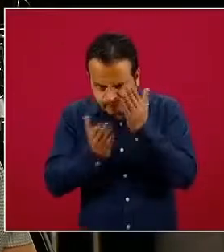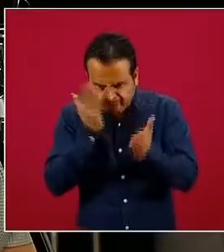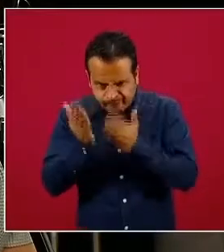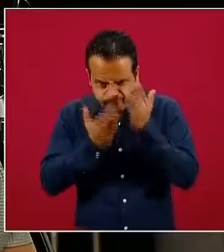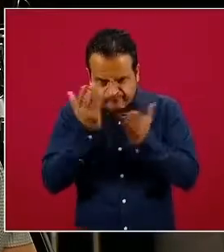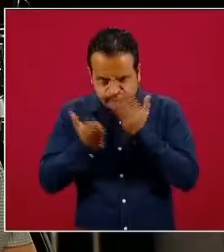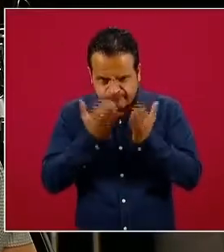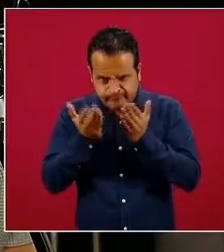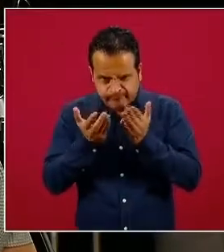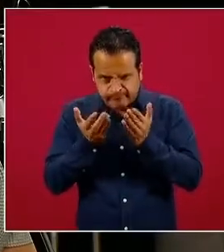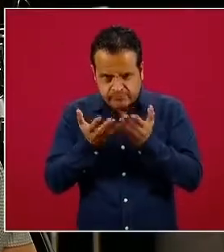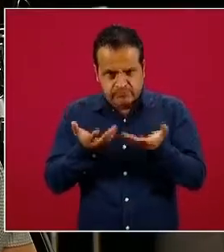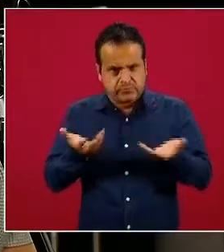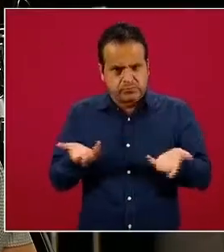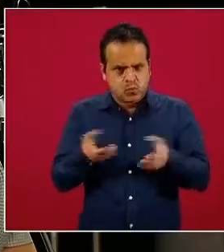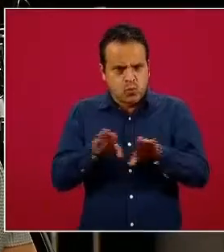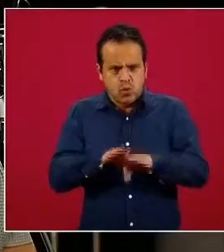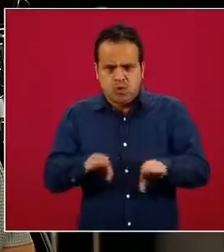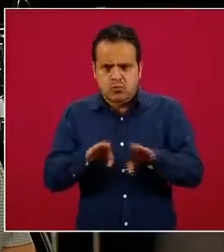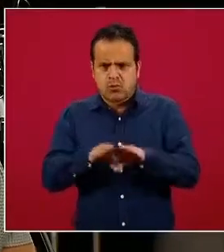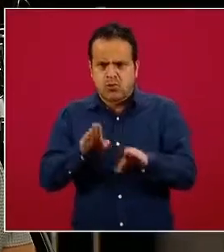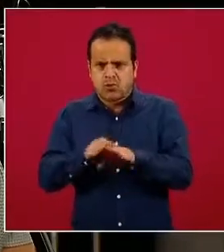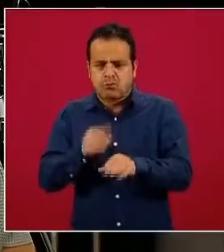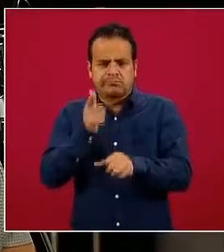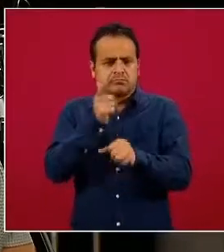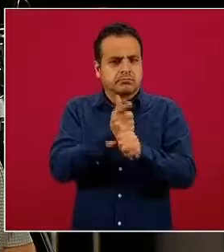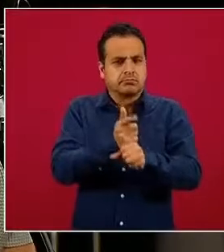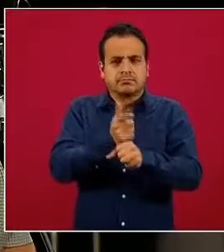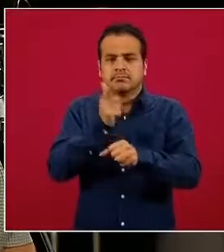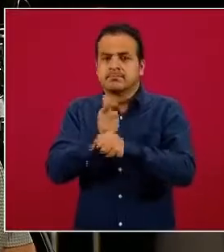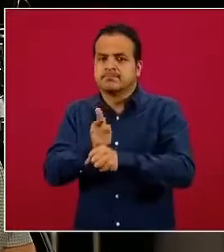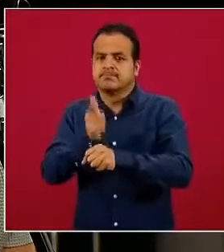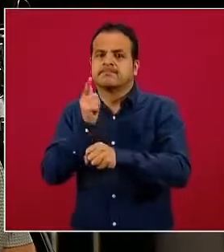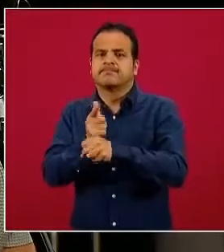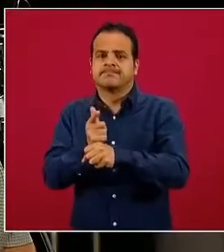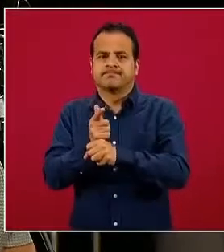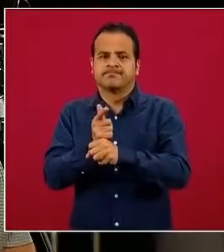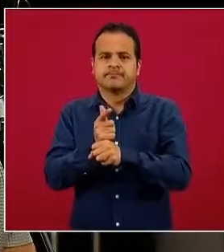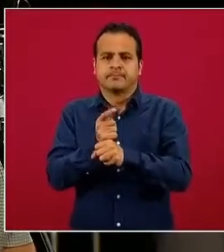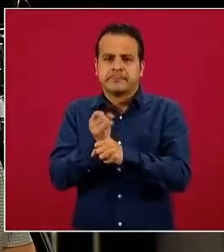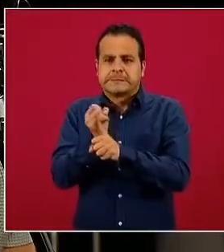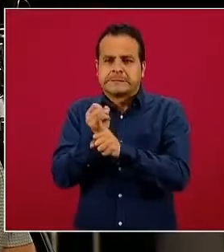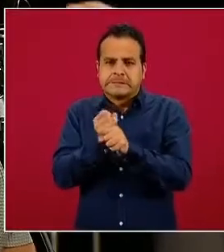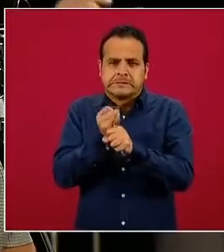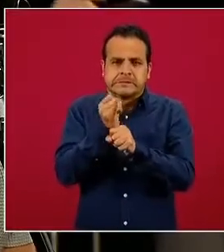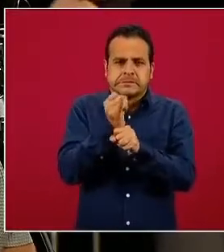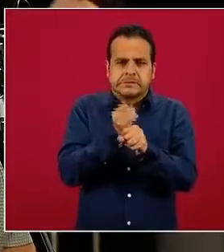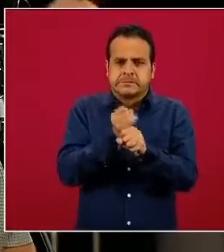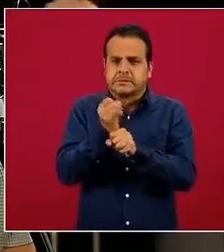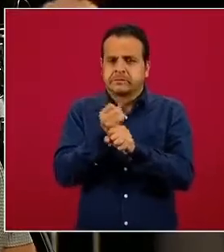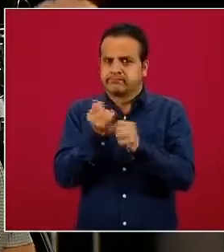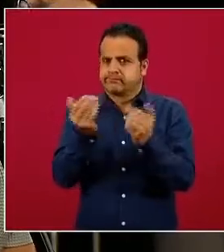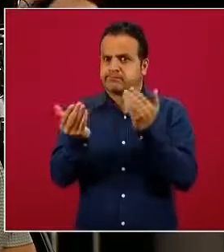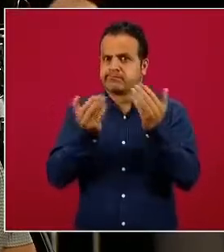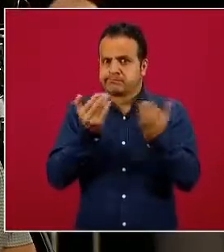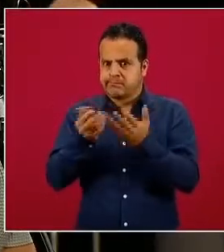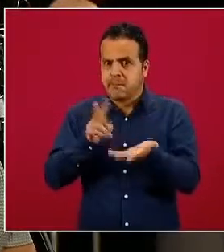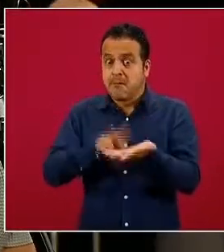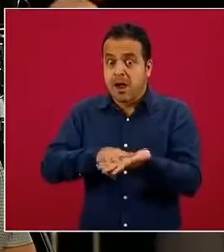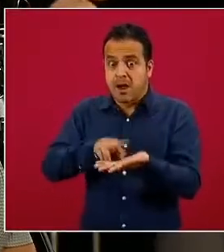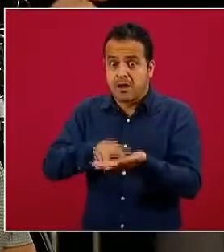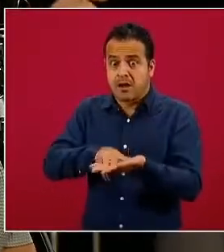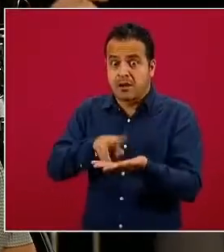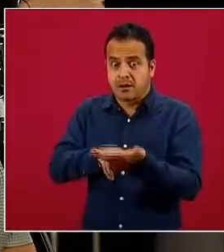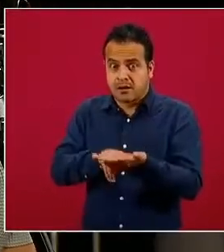seguir, identificar nosotros los periodistas cuando un estudio era valioso y no irnos nada